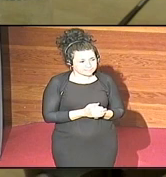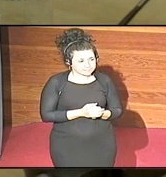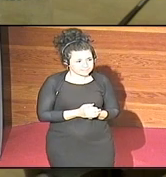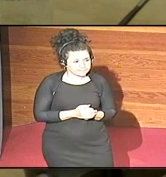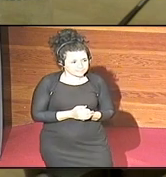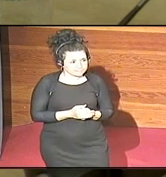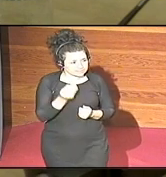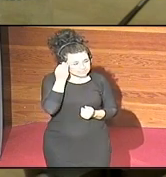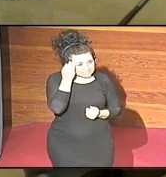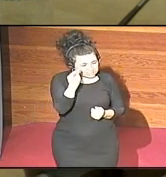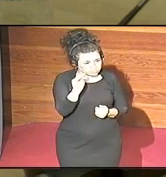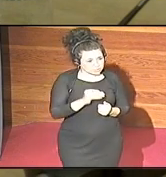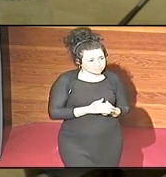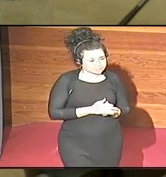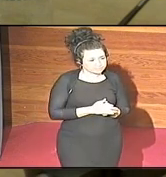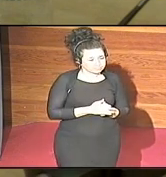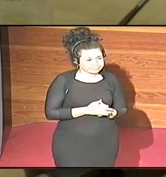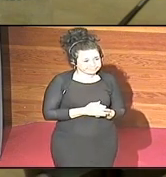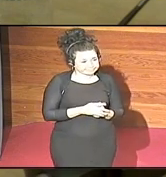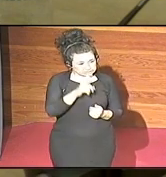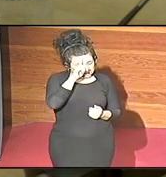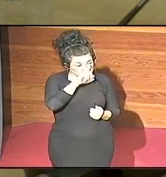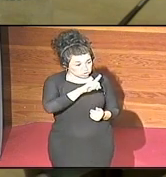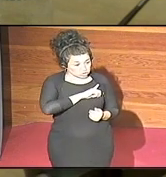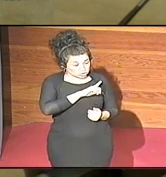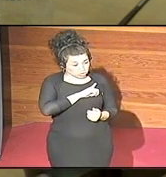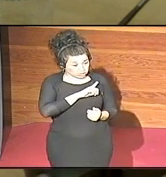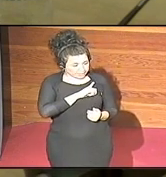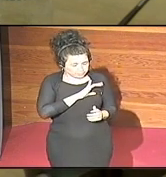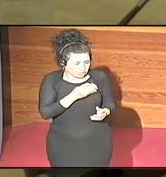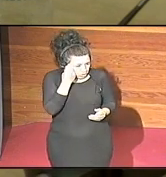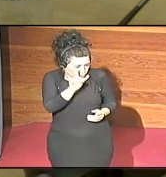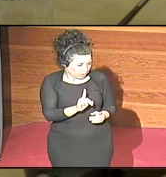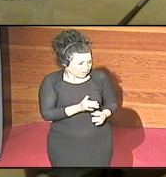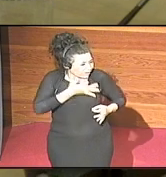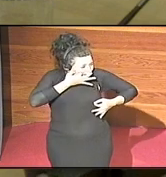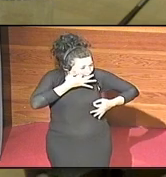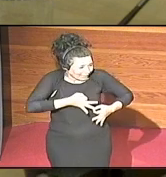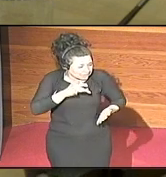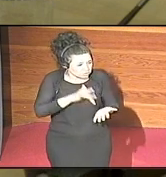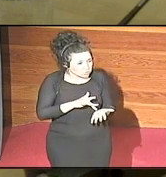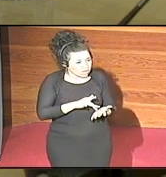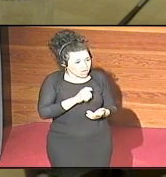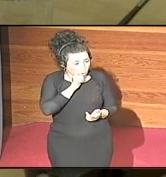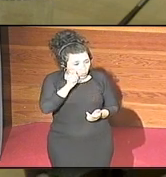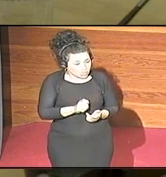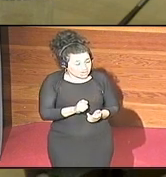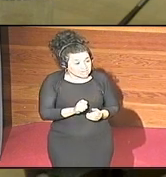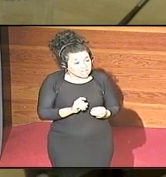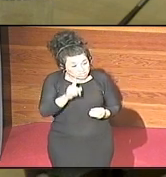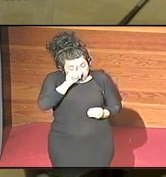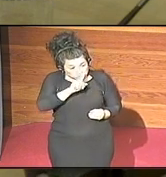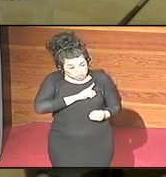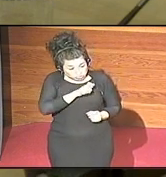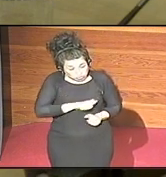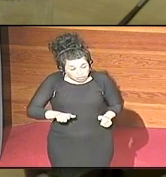se supone que los soldados que están en Ucrania, no se supone, es el caso, los soldados que están en Ucrania